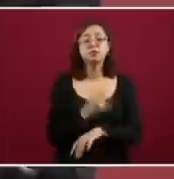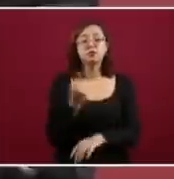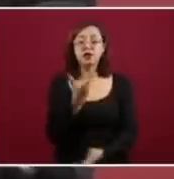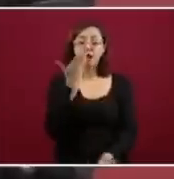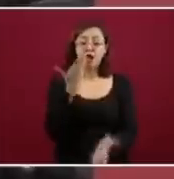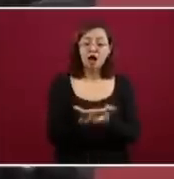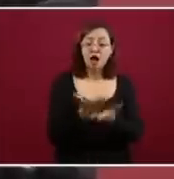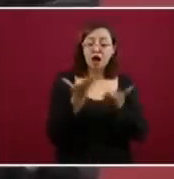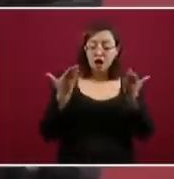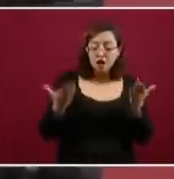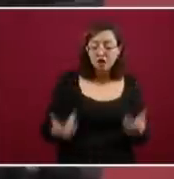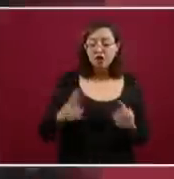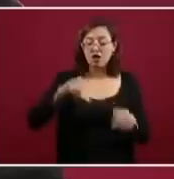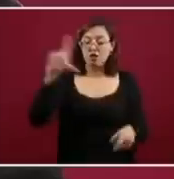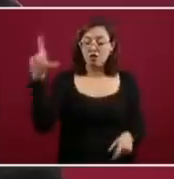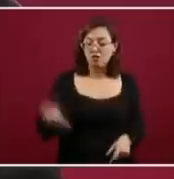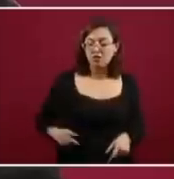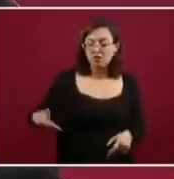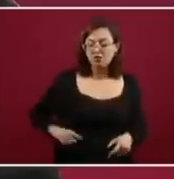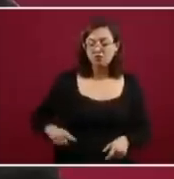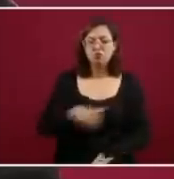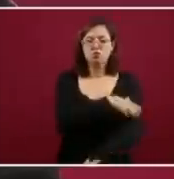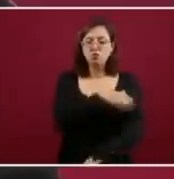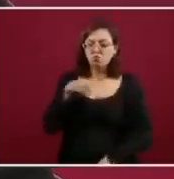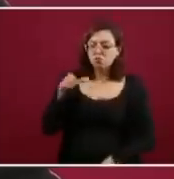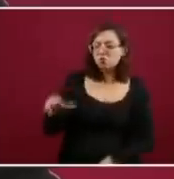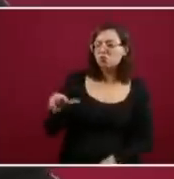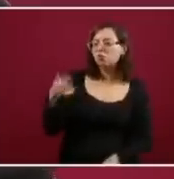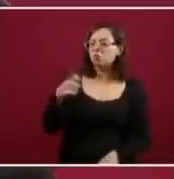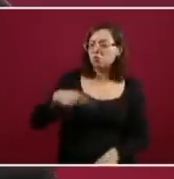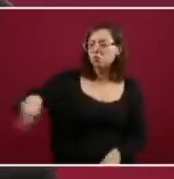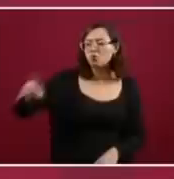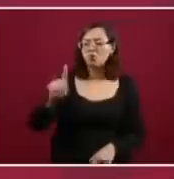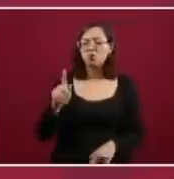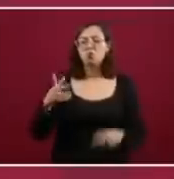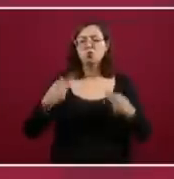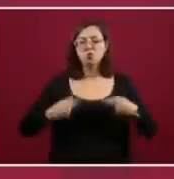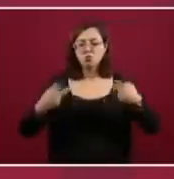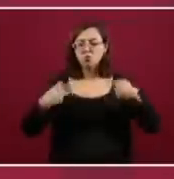auténtica democracia no se está